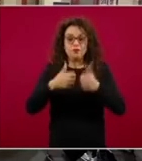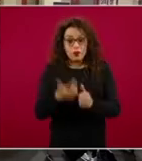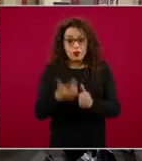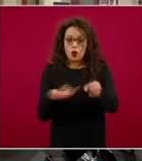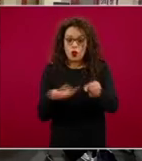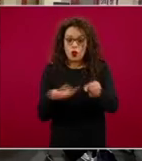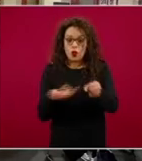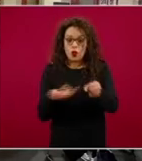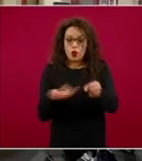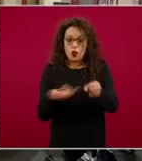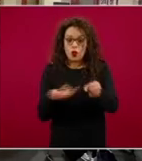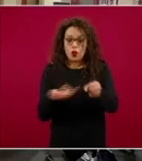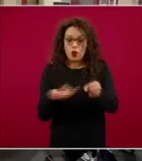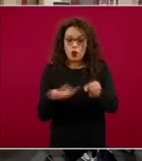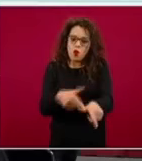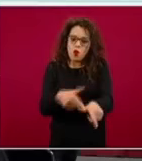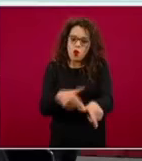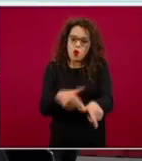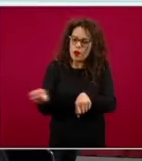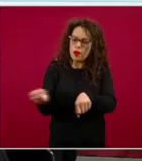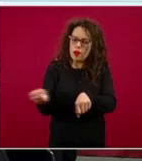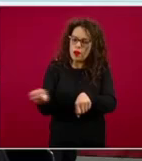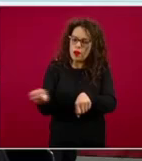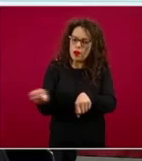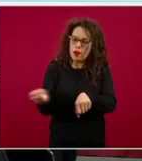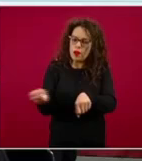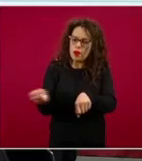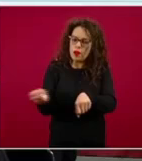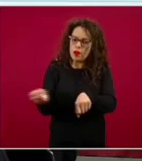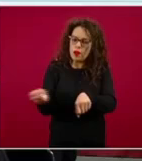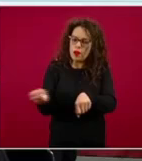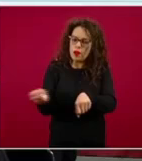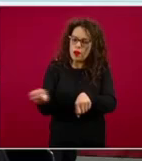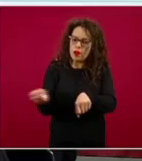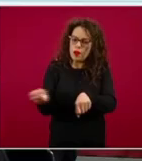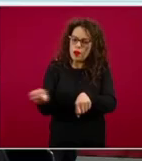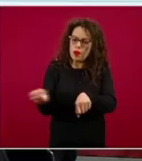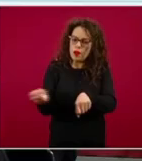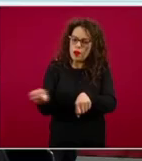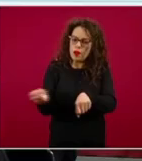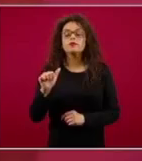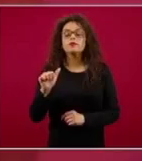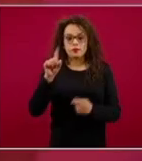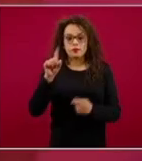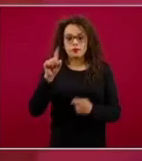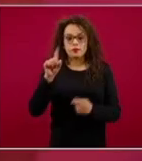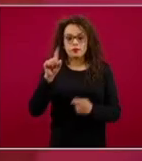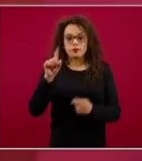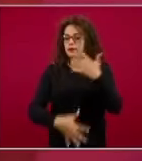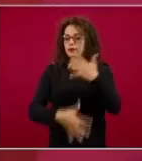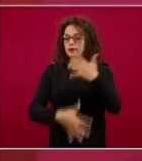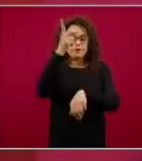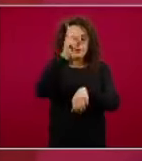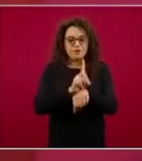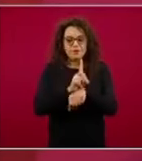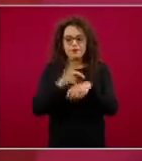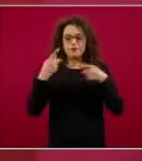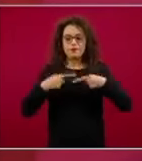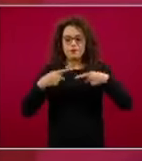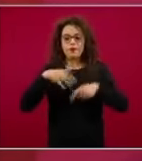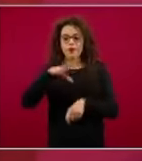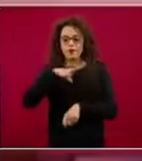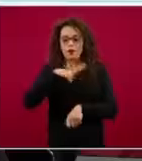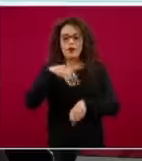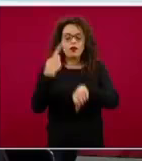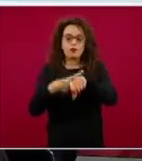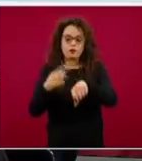semanas, pero de los casos nuevos, solo son casos durante 15 días las personas que tienen enfermedad